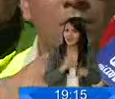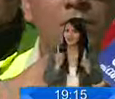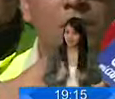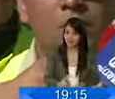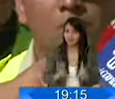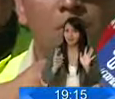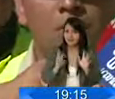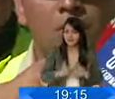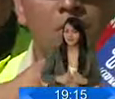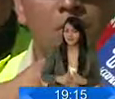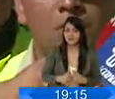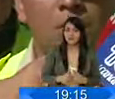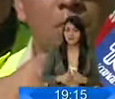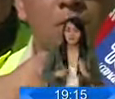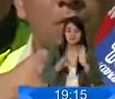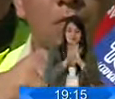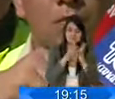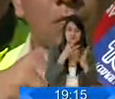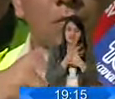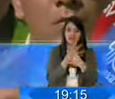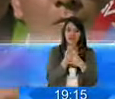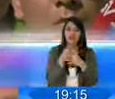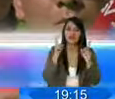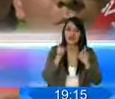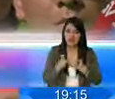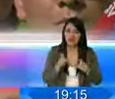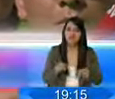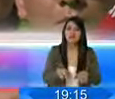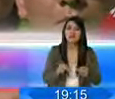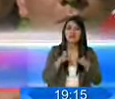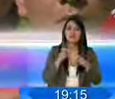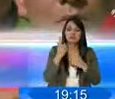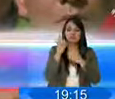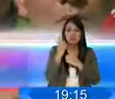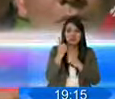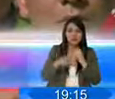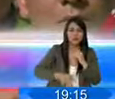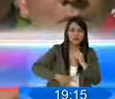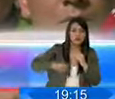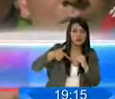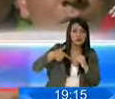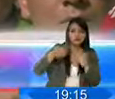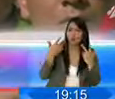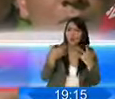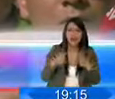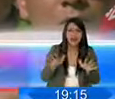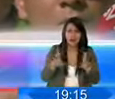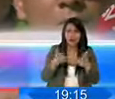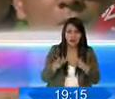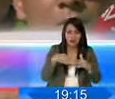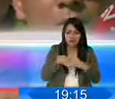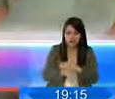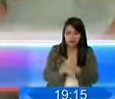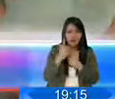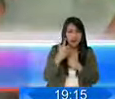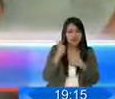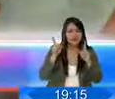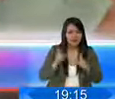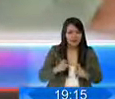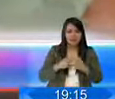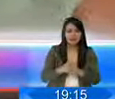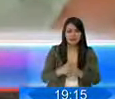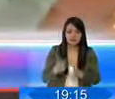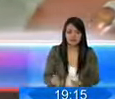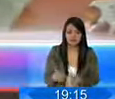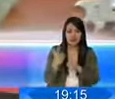respectivos. Según nuestro COI, debemos tener los permisos correspondientes para poder tener tanto el porte como la tenencia del arma de fuego. Las armas